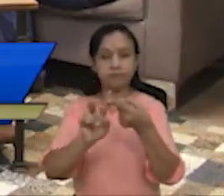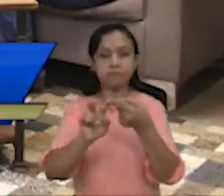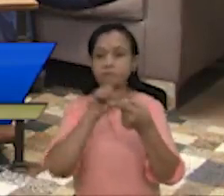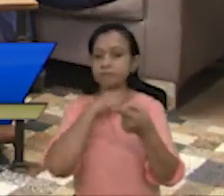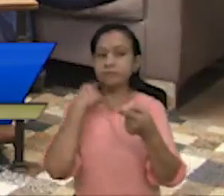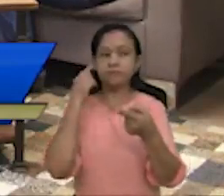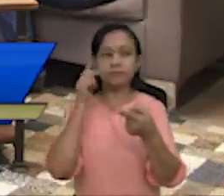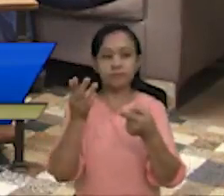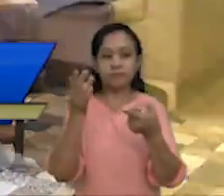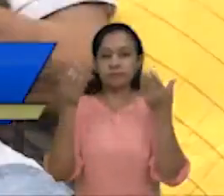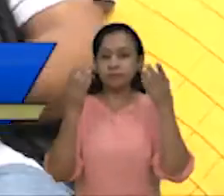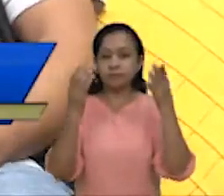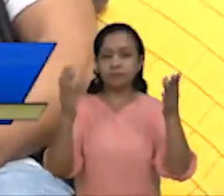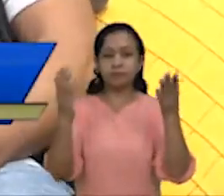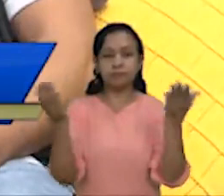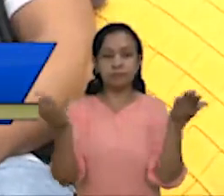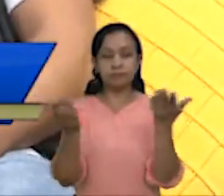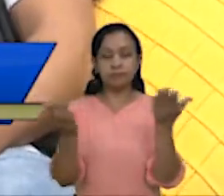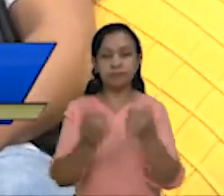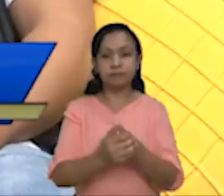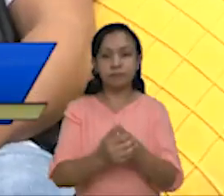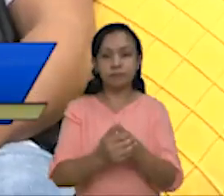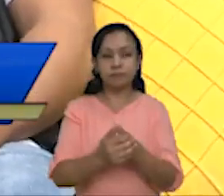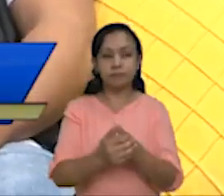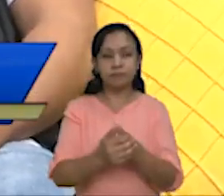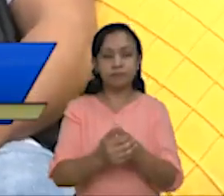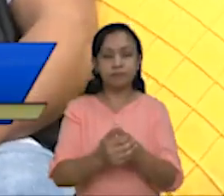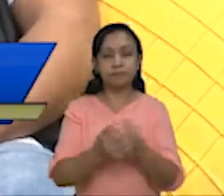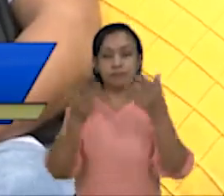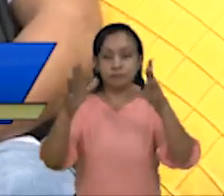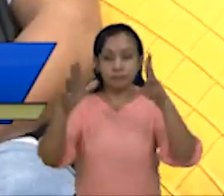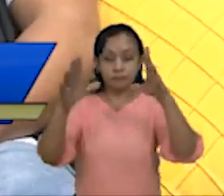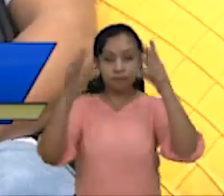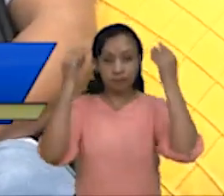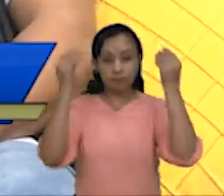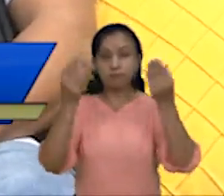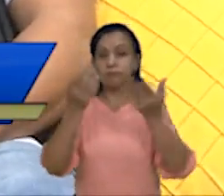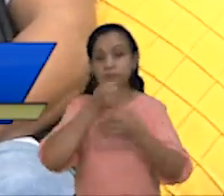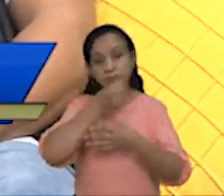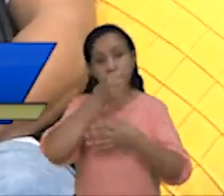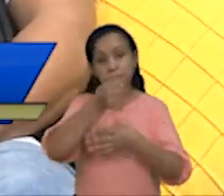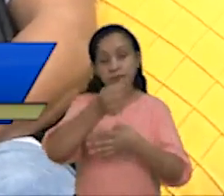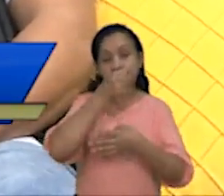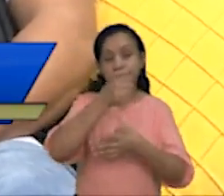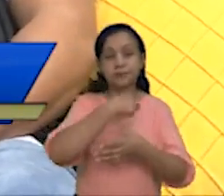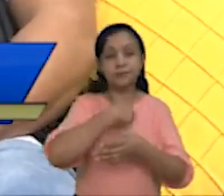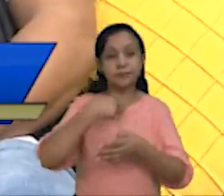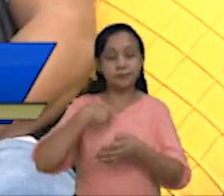sino hacer un compendio sobre el curso de una noticia que puede estar